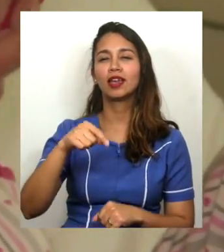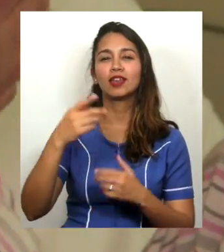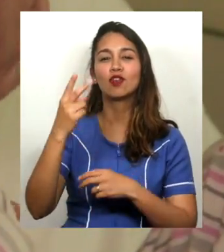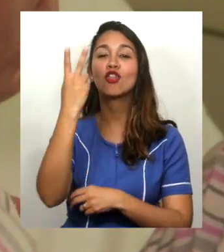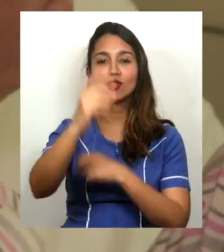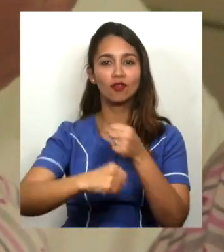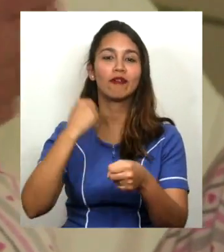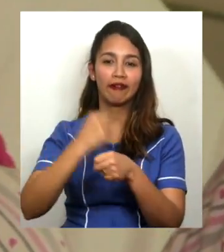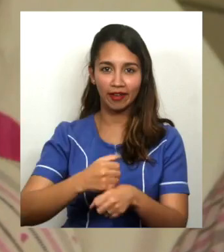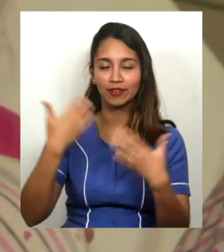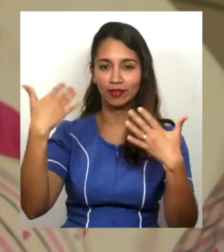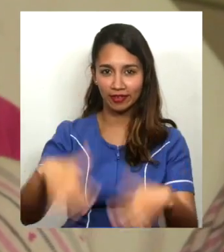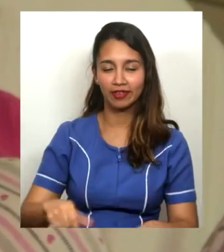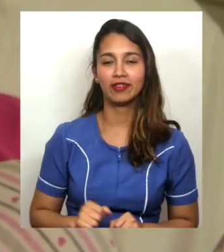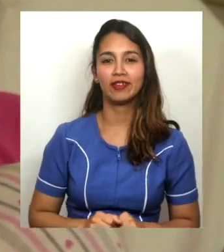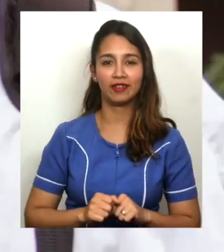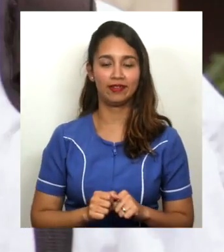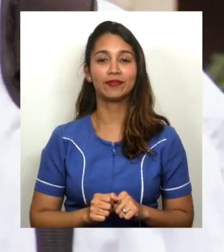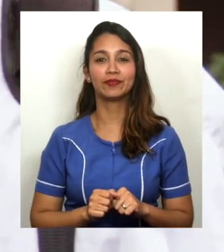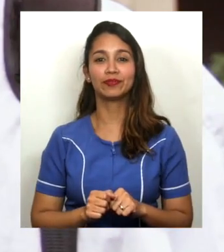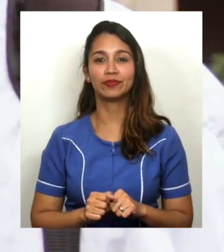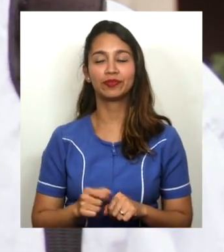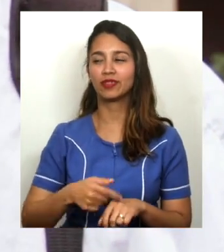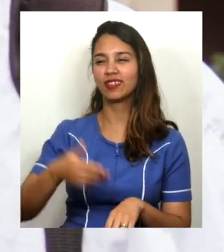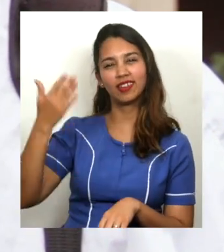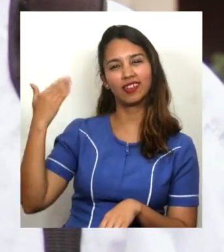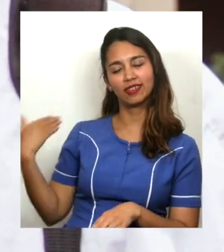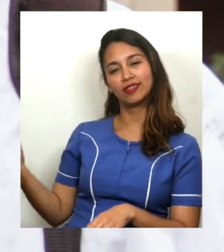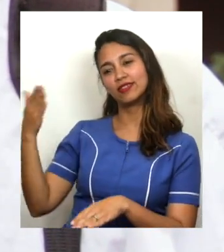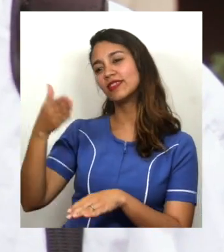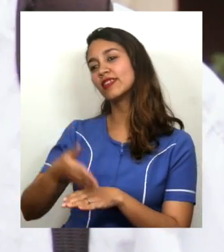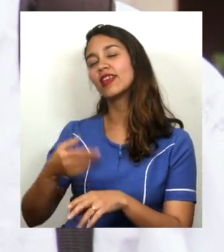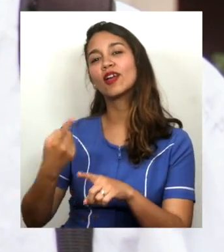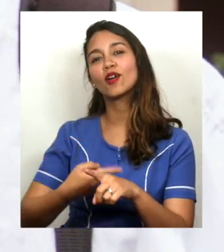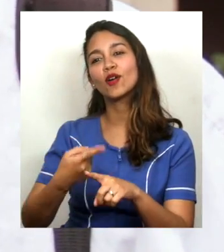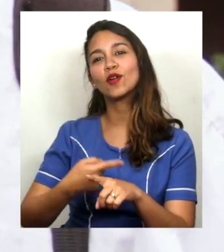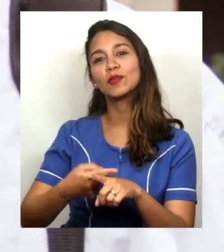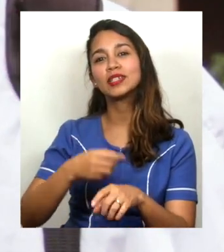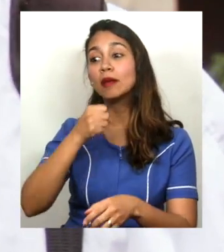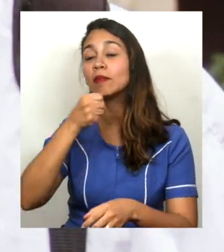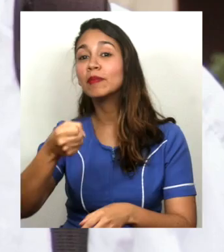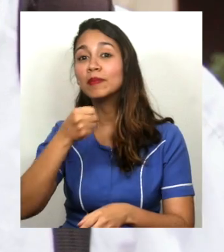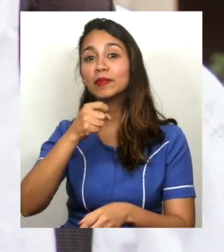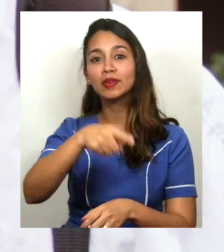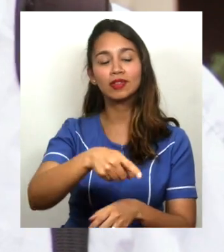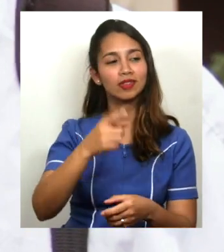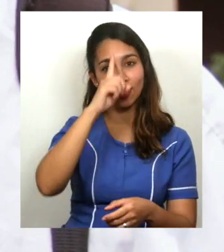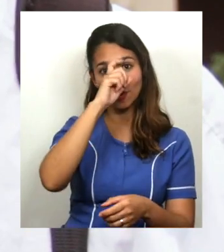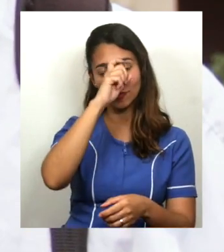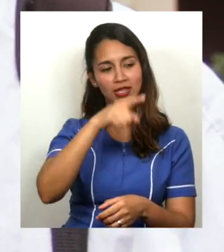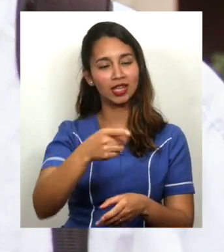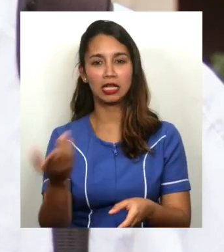Y esto ya llevo haciéndolo durante 2 años. Llegué hablé con Mauricio, el periodista